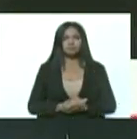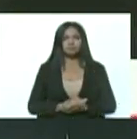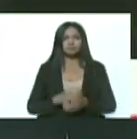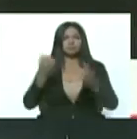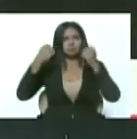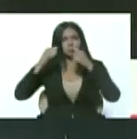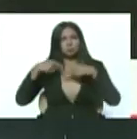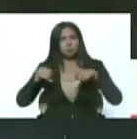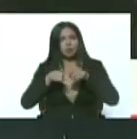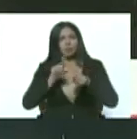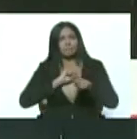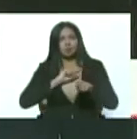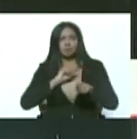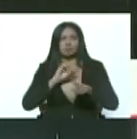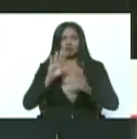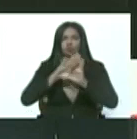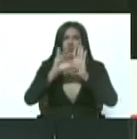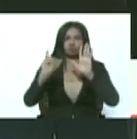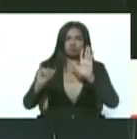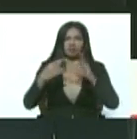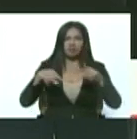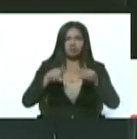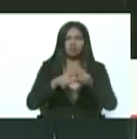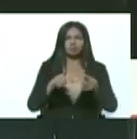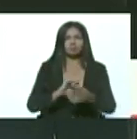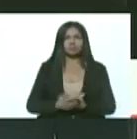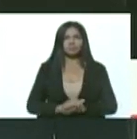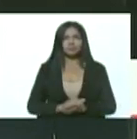ejercicio de sus funciones constitucionales,